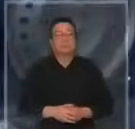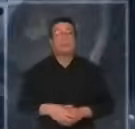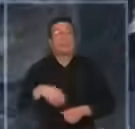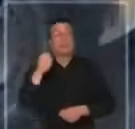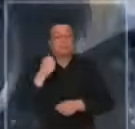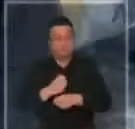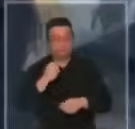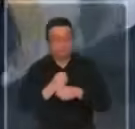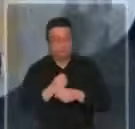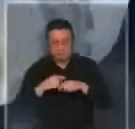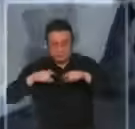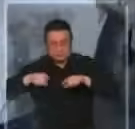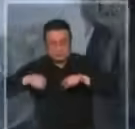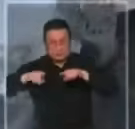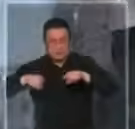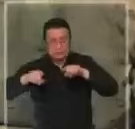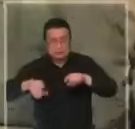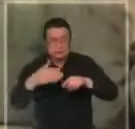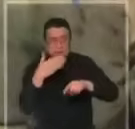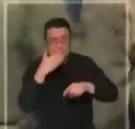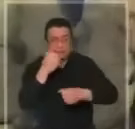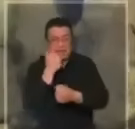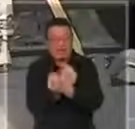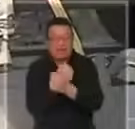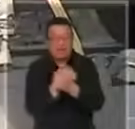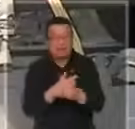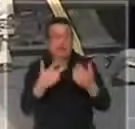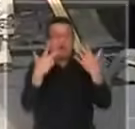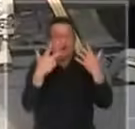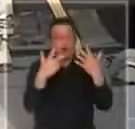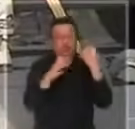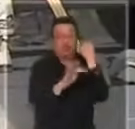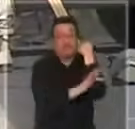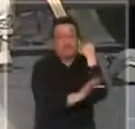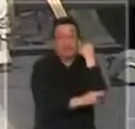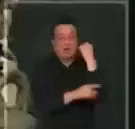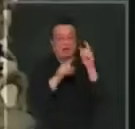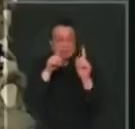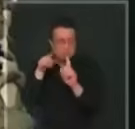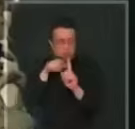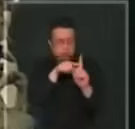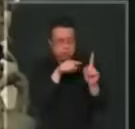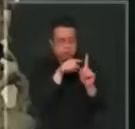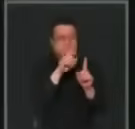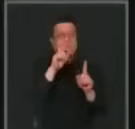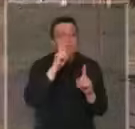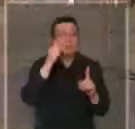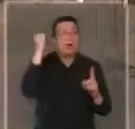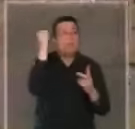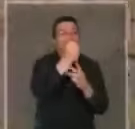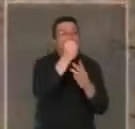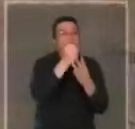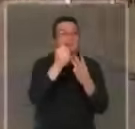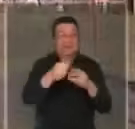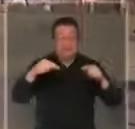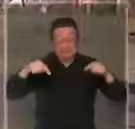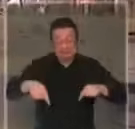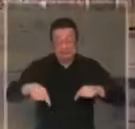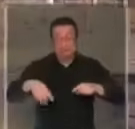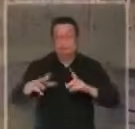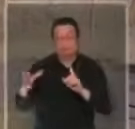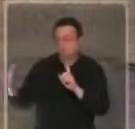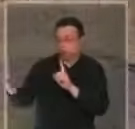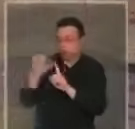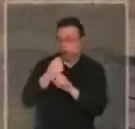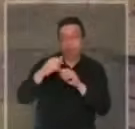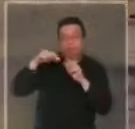Trabajando paralelamente, la élite investigativa de Carabineros y ocho fiscales siguen tras la pista de los asesinos. Este es el lugar donde fueron emboscados los